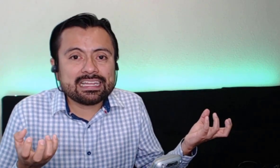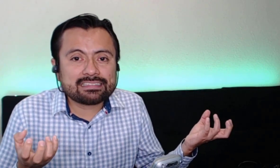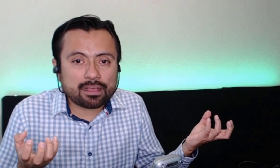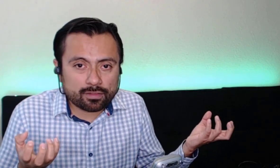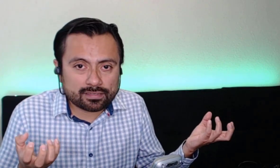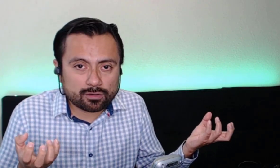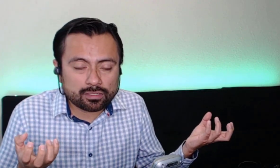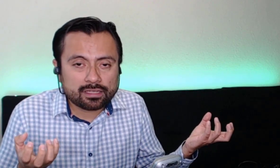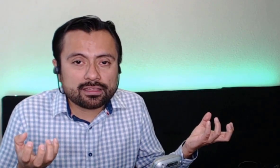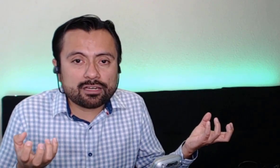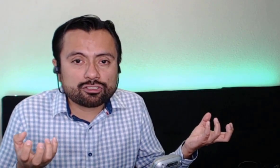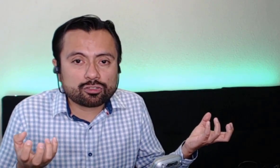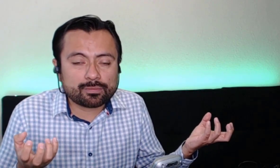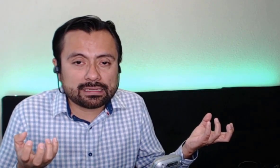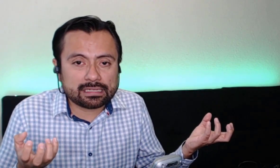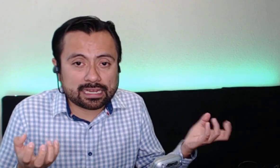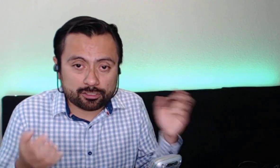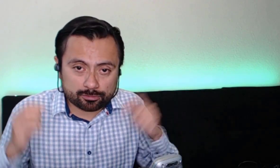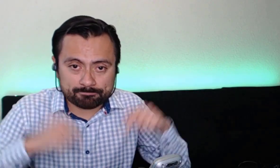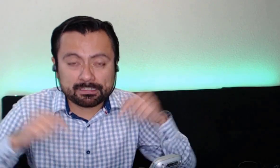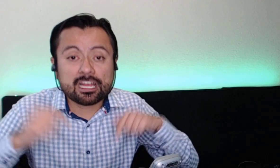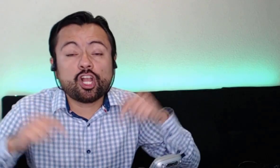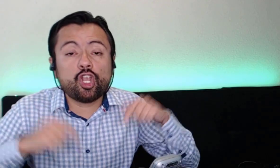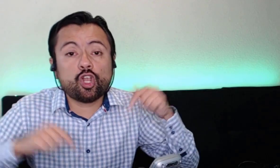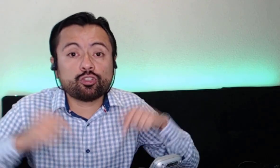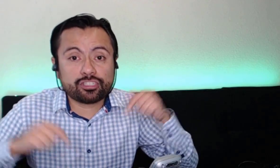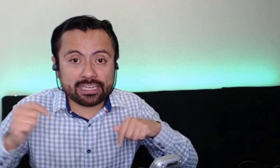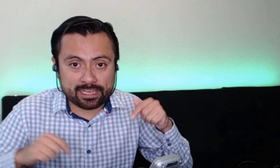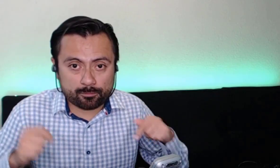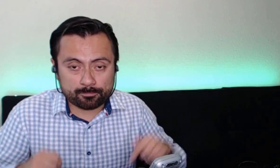del estado de salud de nuestros mandatarios los leo